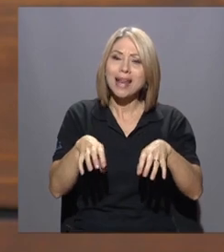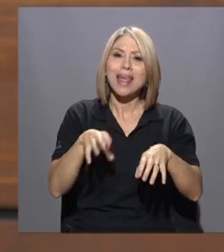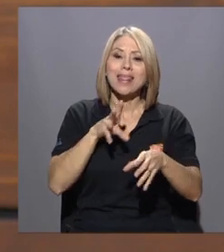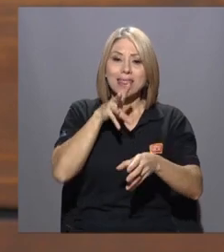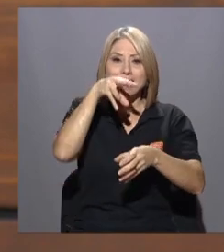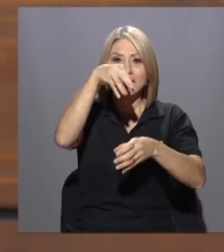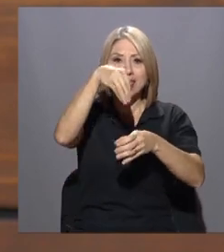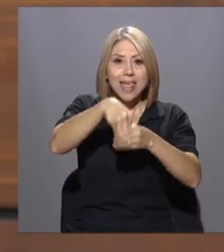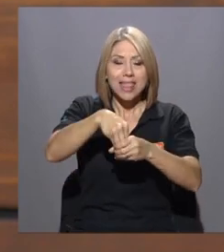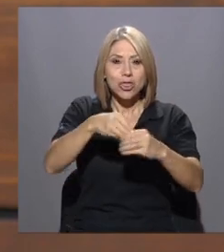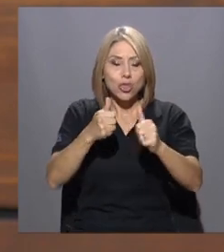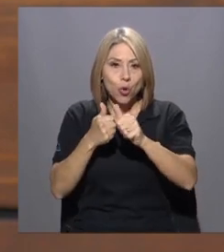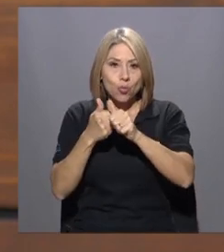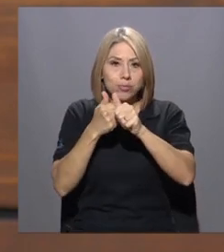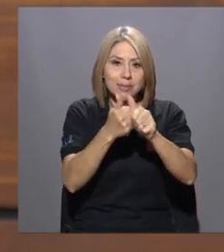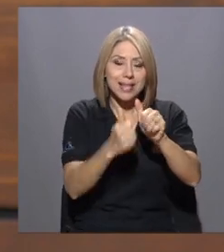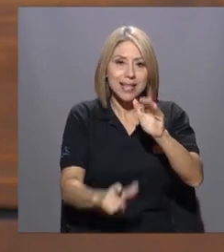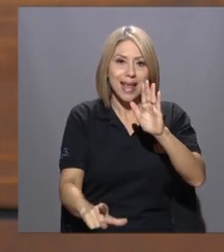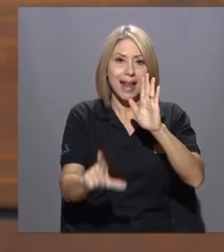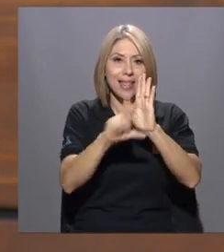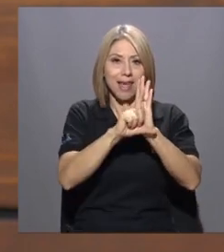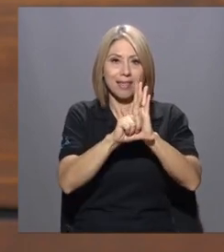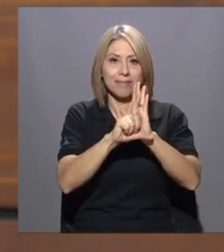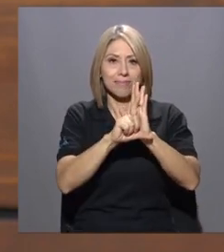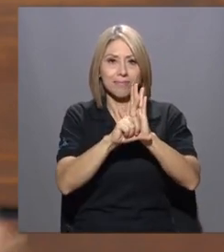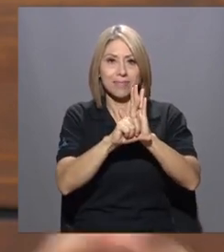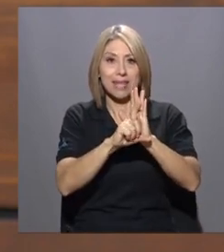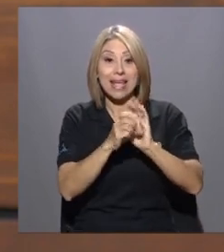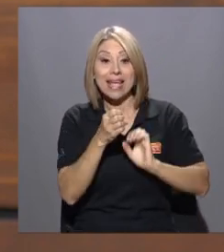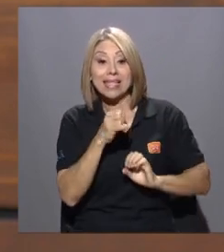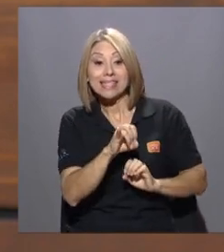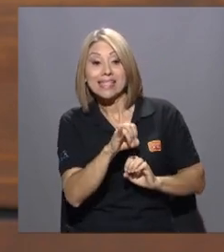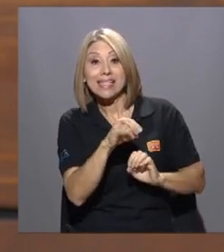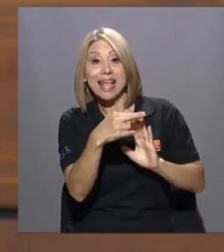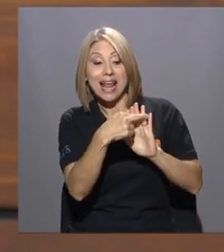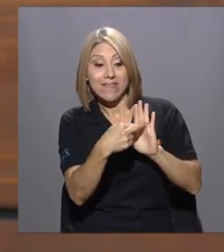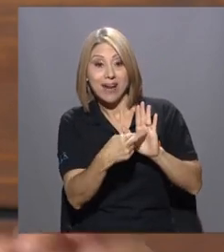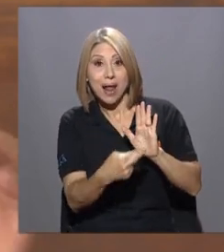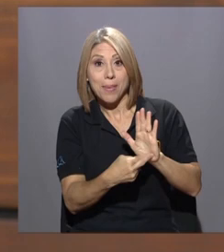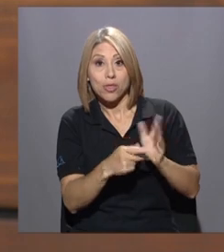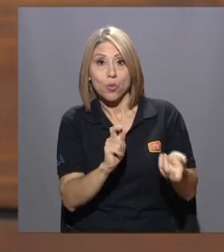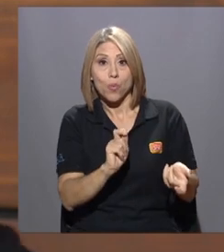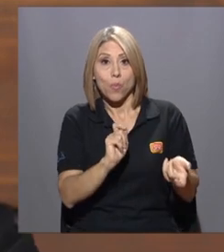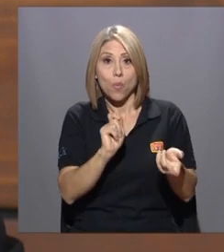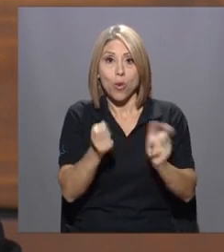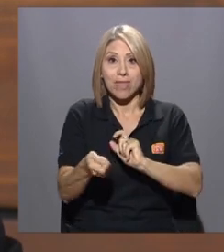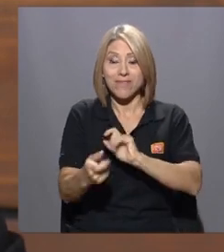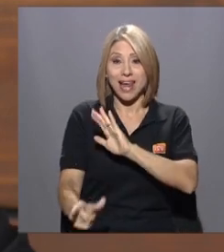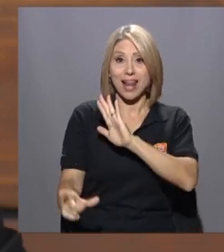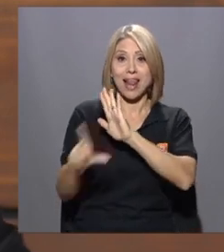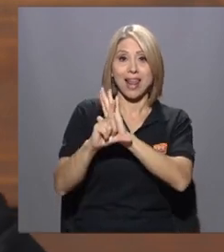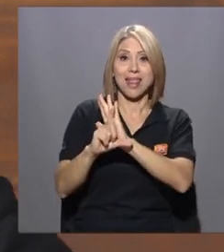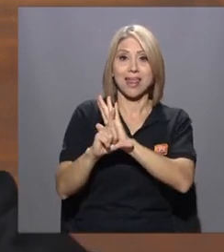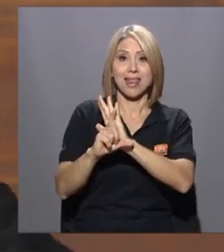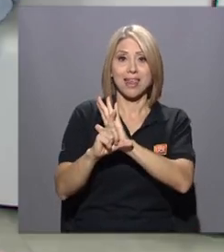legalidad. Y si el reglamento modifica la ley,